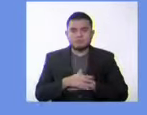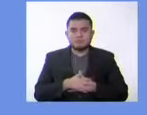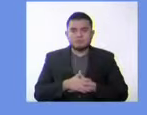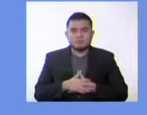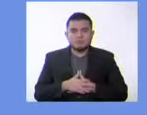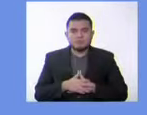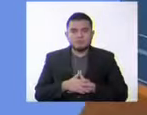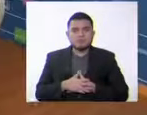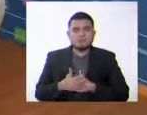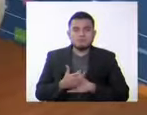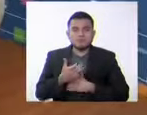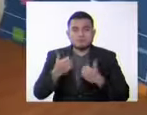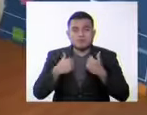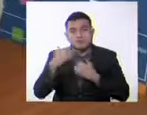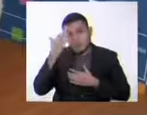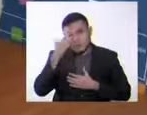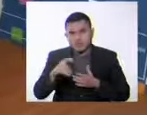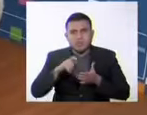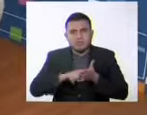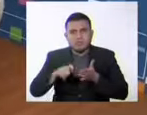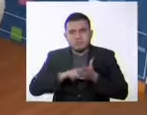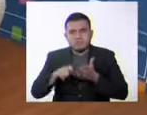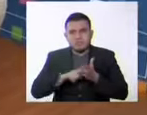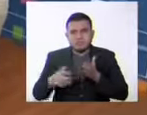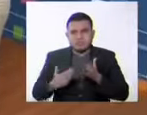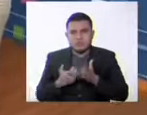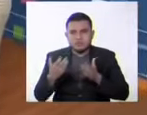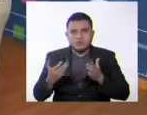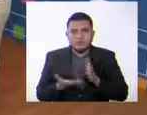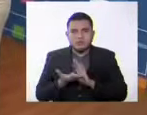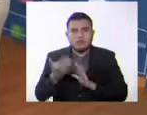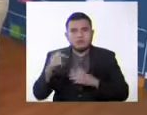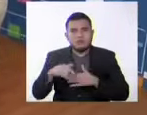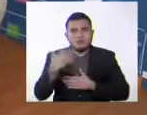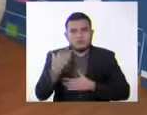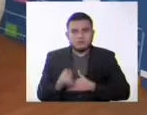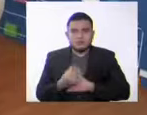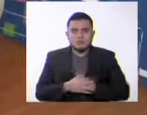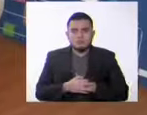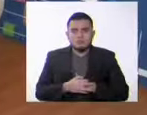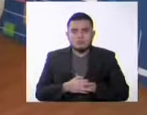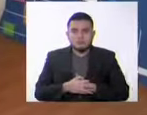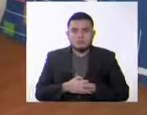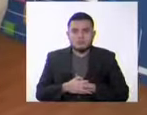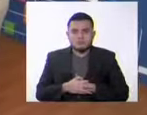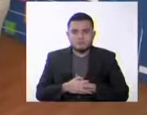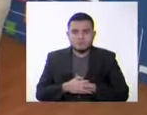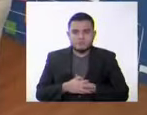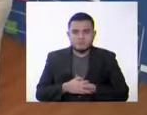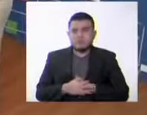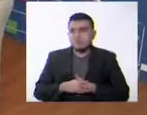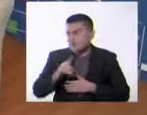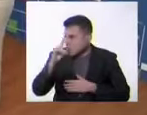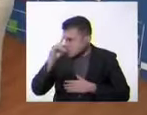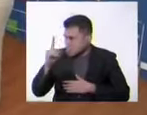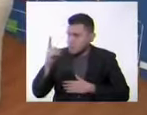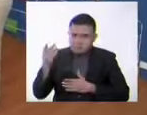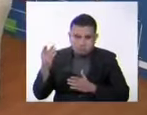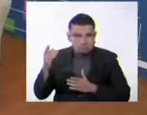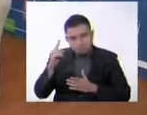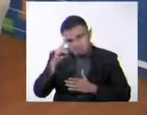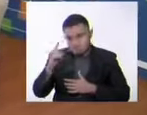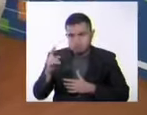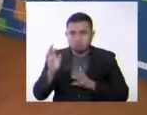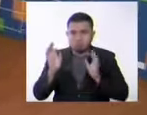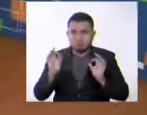tener presente que no deben anotar todo, Luis, todo lo que nosotros vamos a desarrollar en este día, sino que coger aquellas ideas más principales e igual